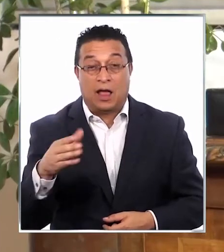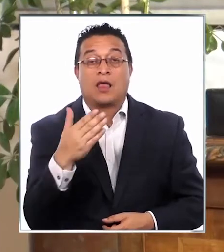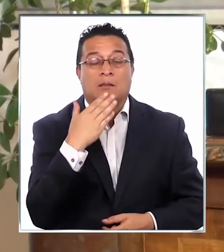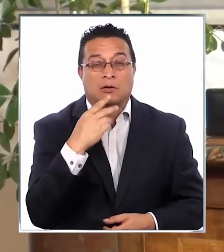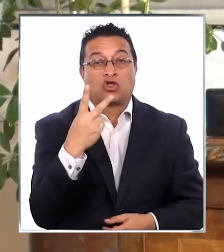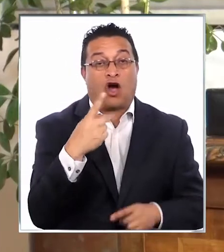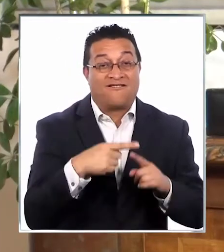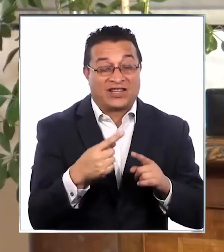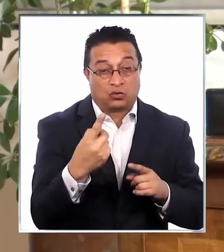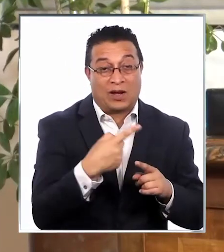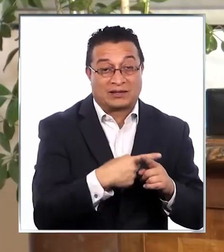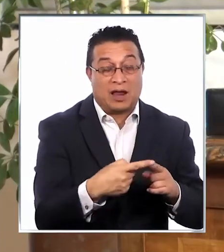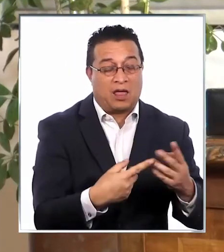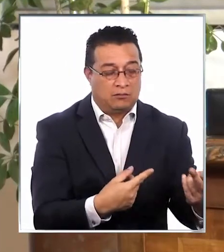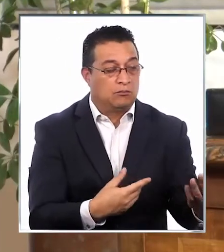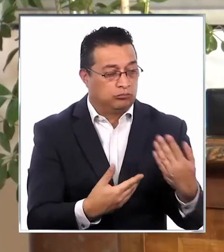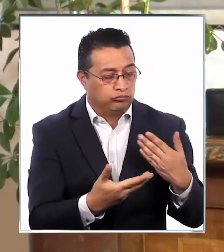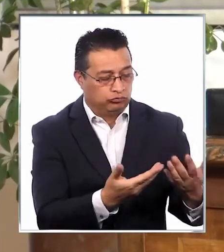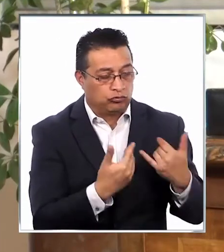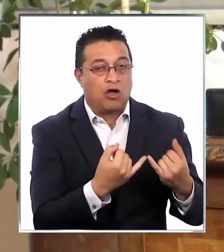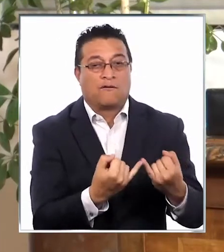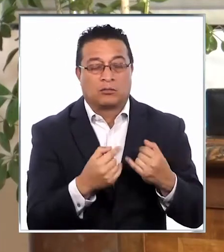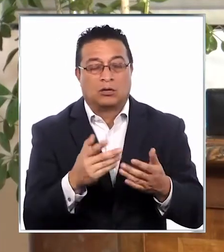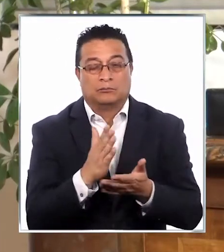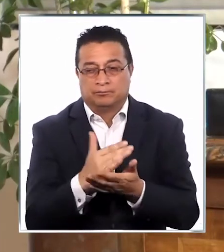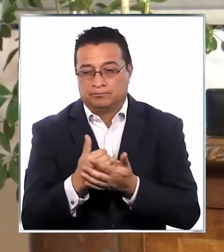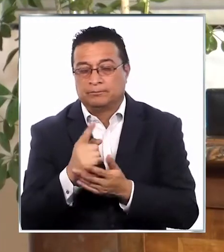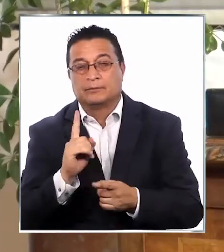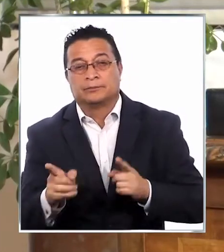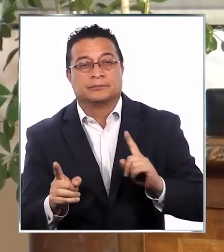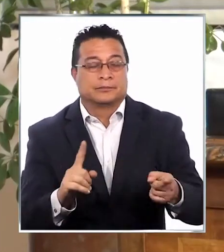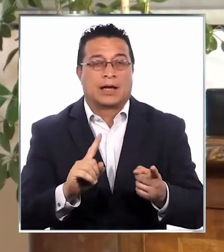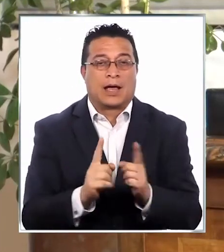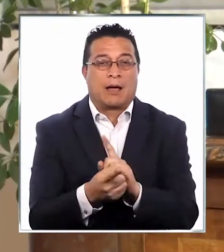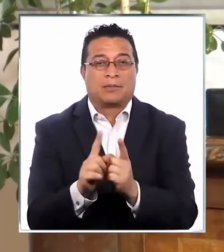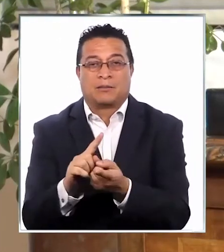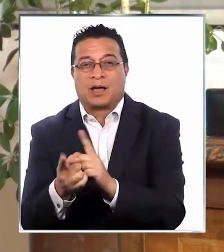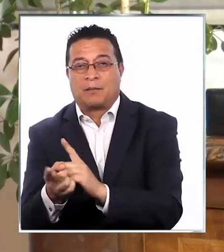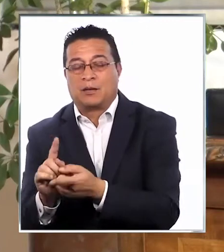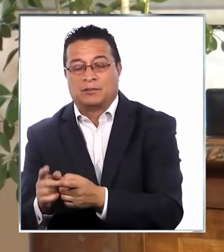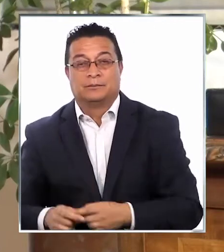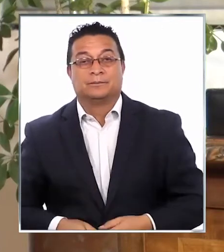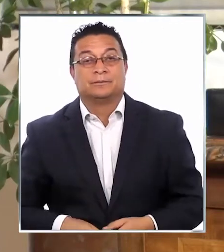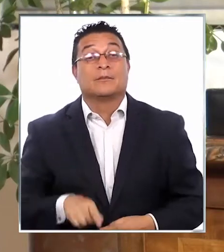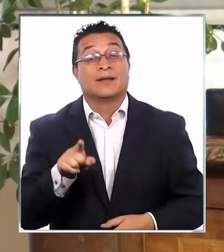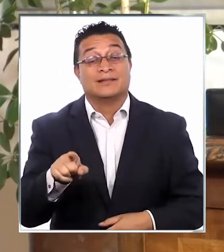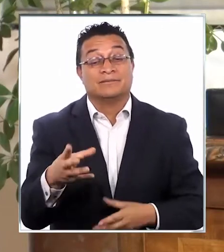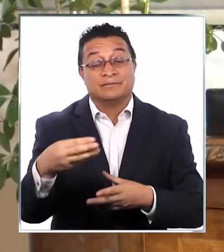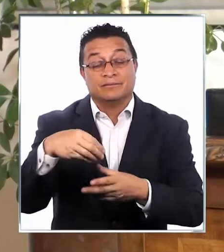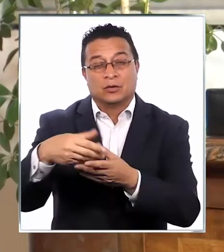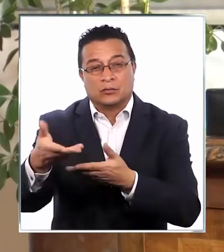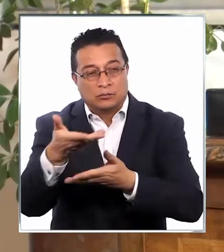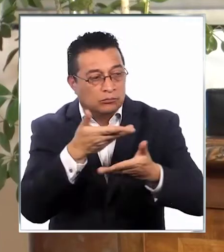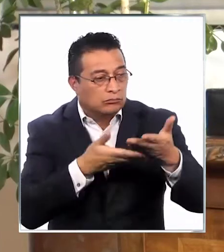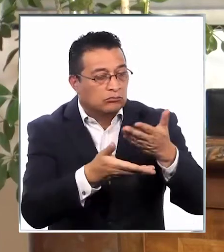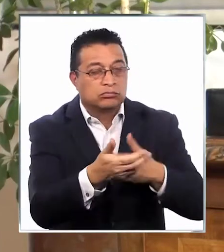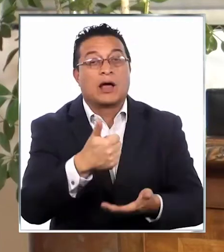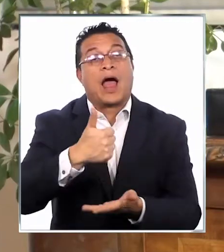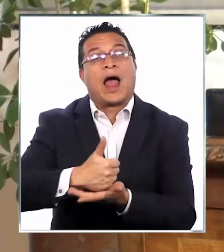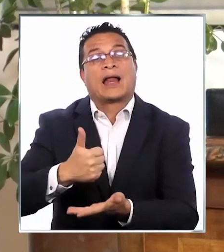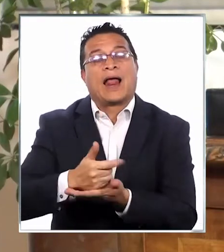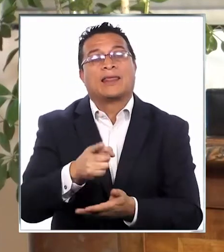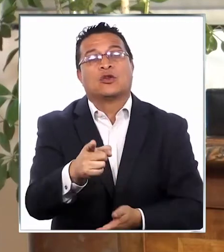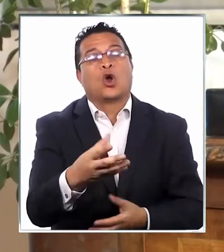nos permiten ir evaluando la situación y tomando esas medidas. Dentro de esto, ¿cómo ha sido su relación con los